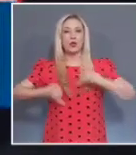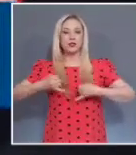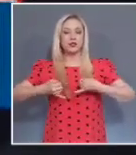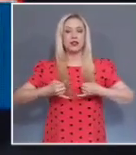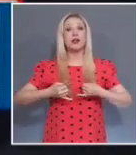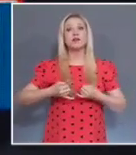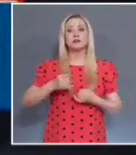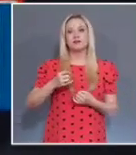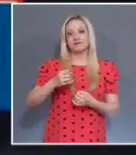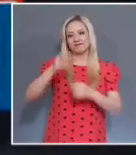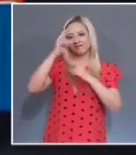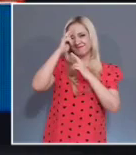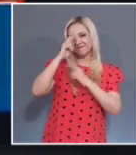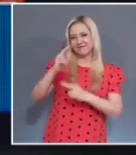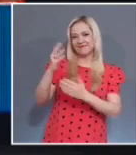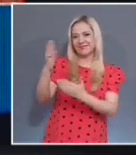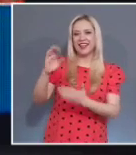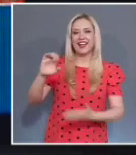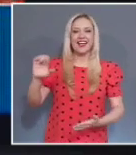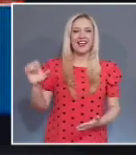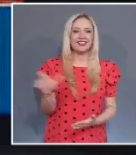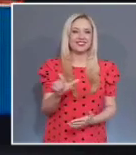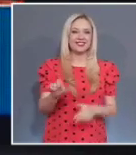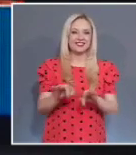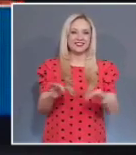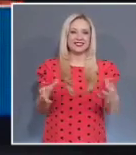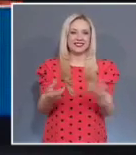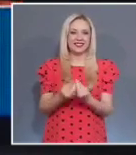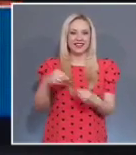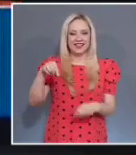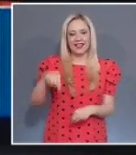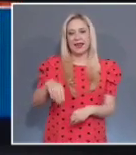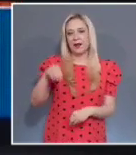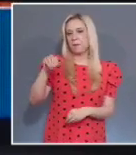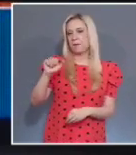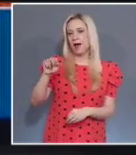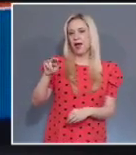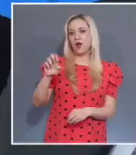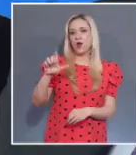ex consejero de la Judicatura Federal, Manuel Ernesto Saloma Vera.